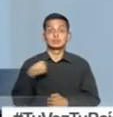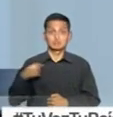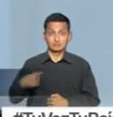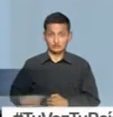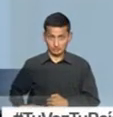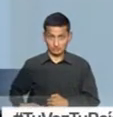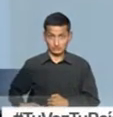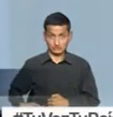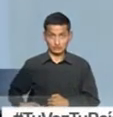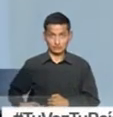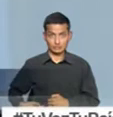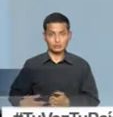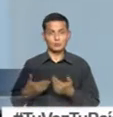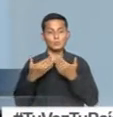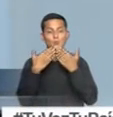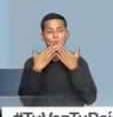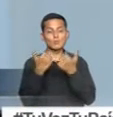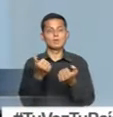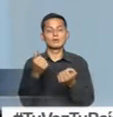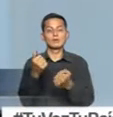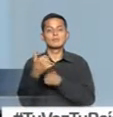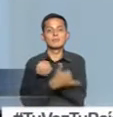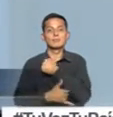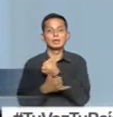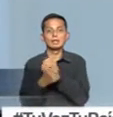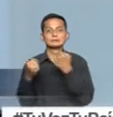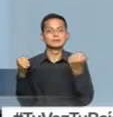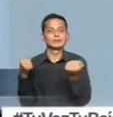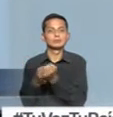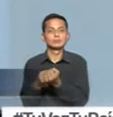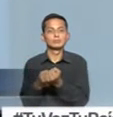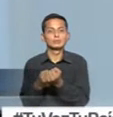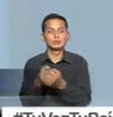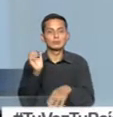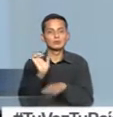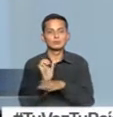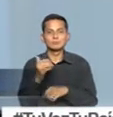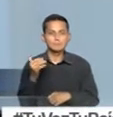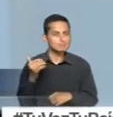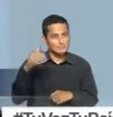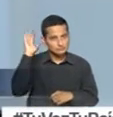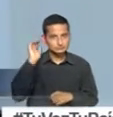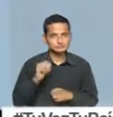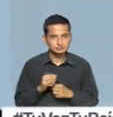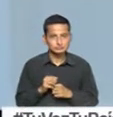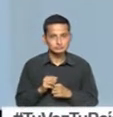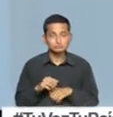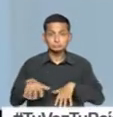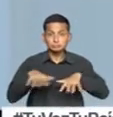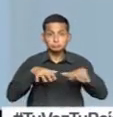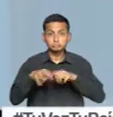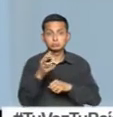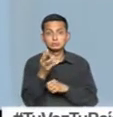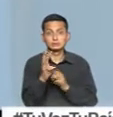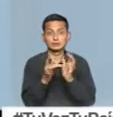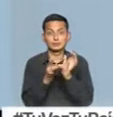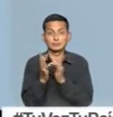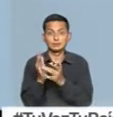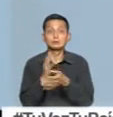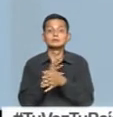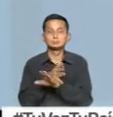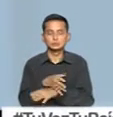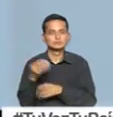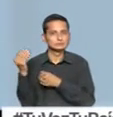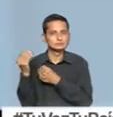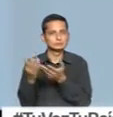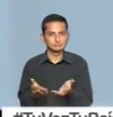convertido en el país que más ha donado a Ecuador después del terremoto de 16 de abril,